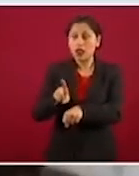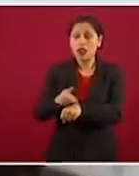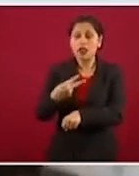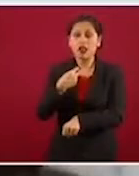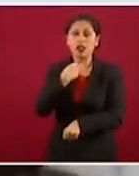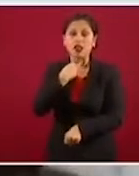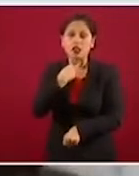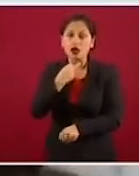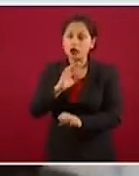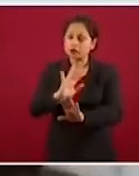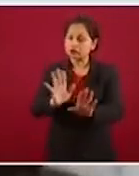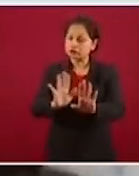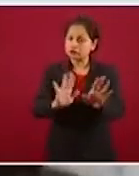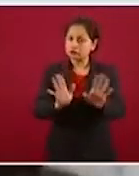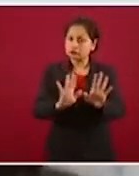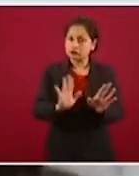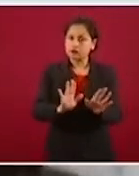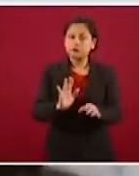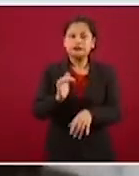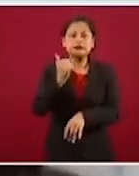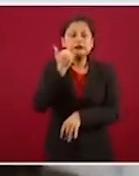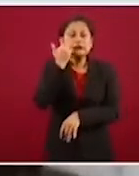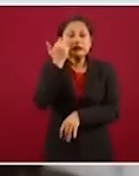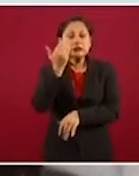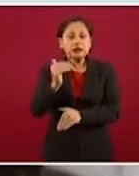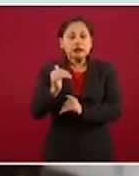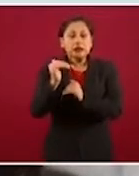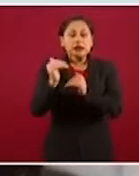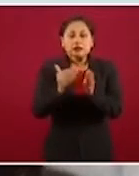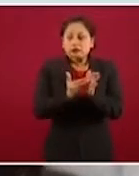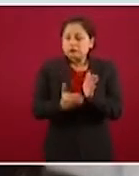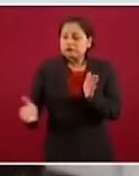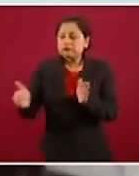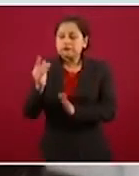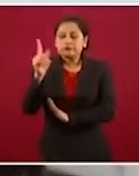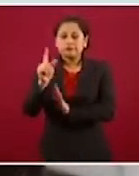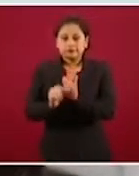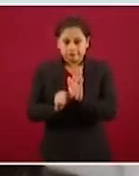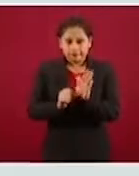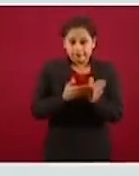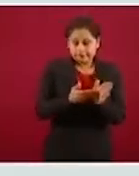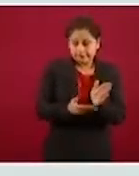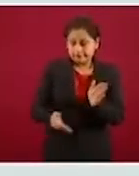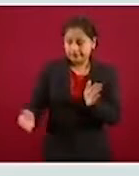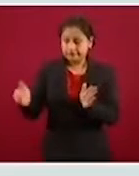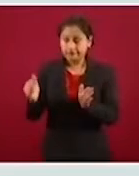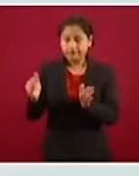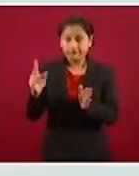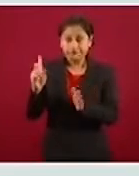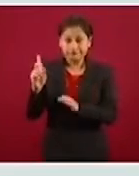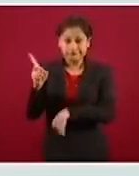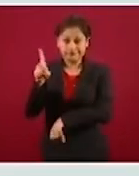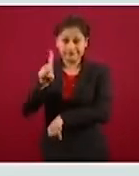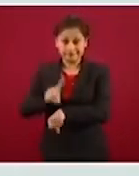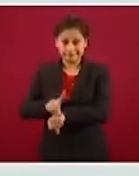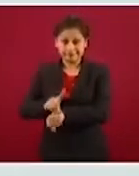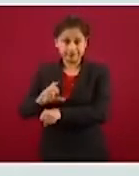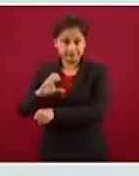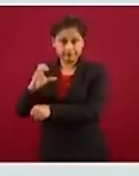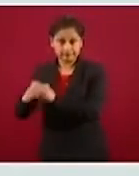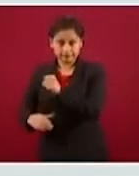prolongar la más allá de lo indispensable y por eso pasados estos 30 días vamos a